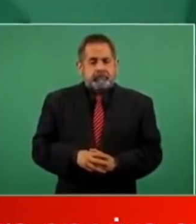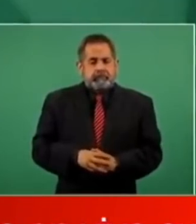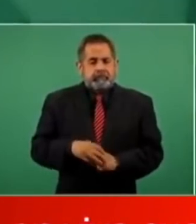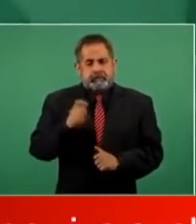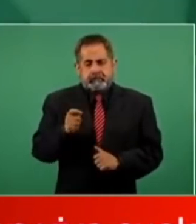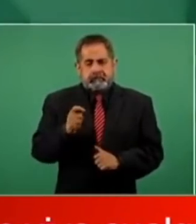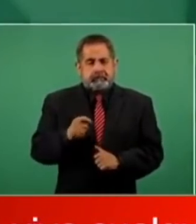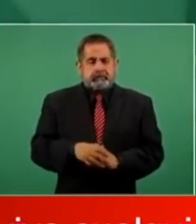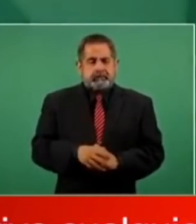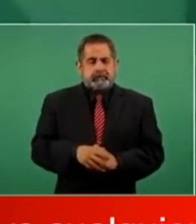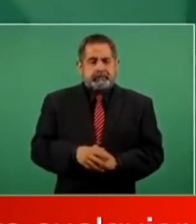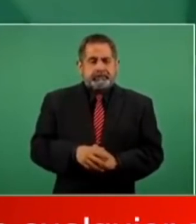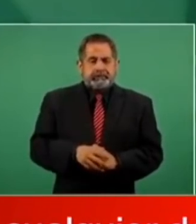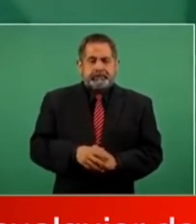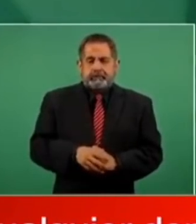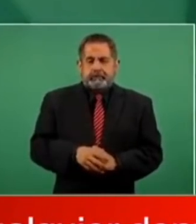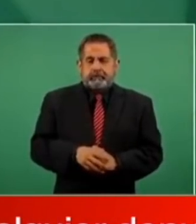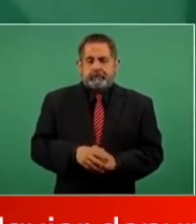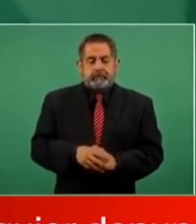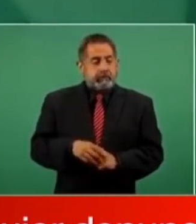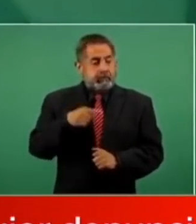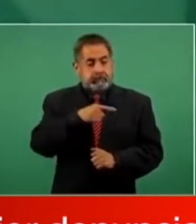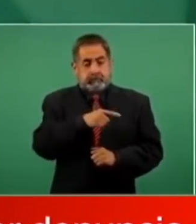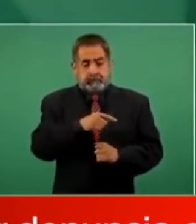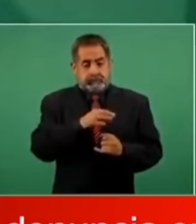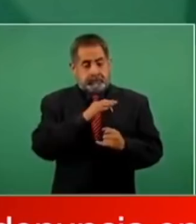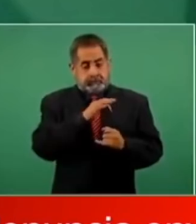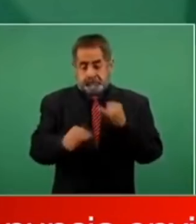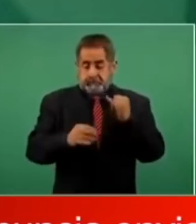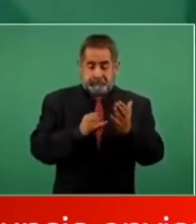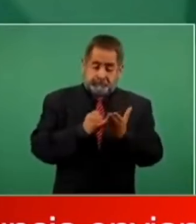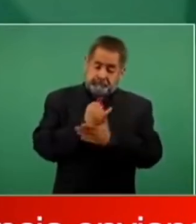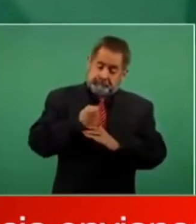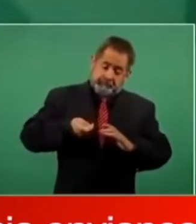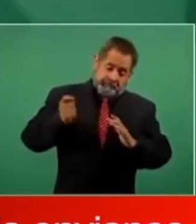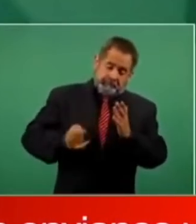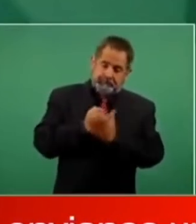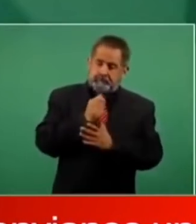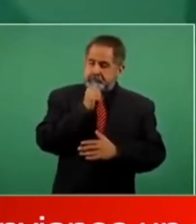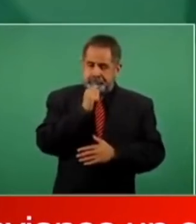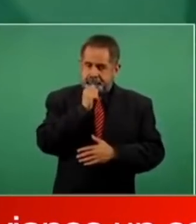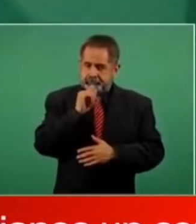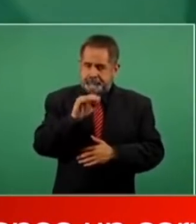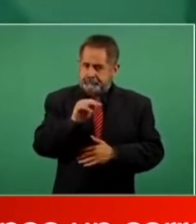no es todavía la última instancia.